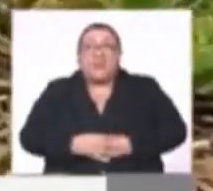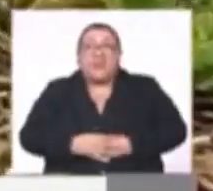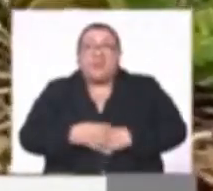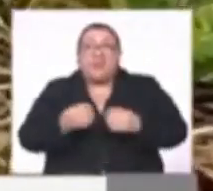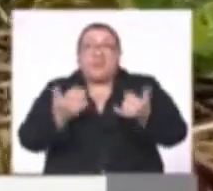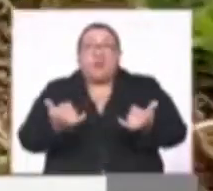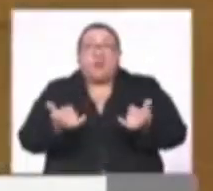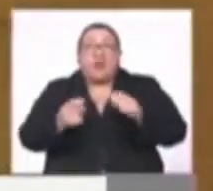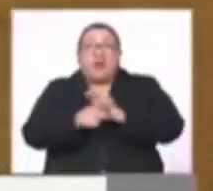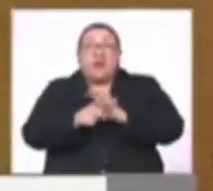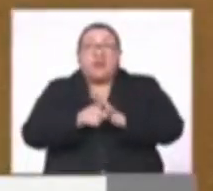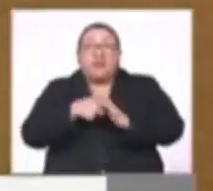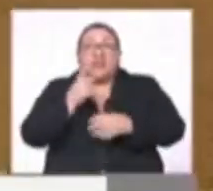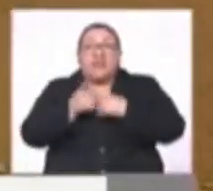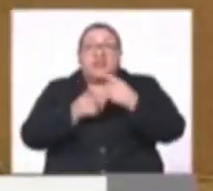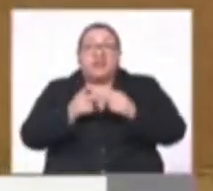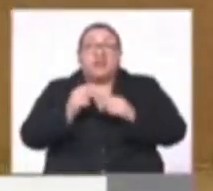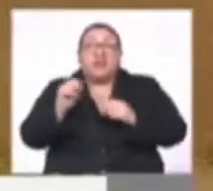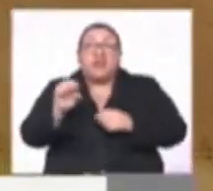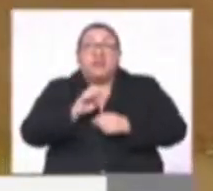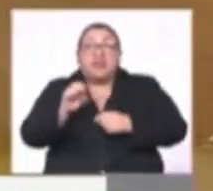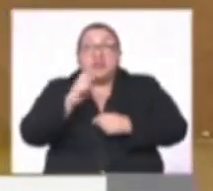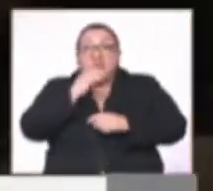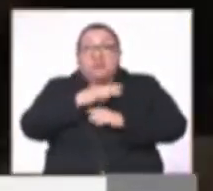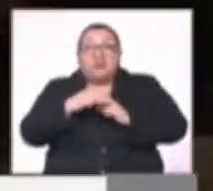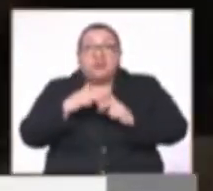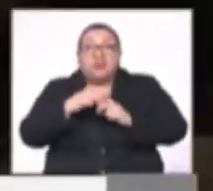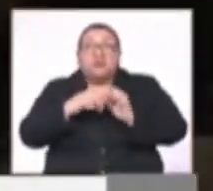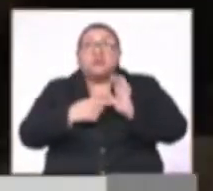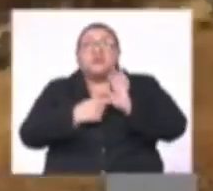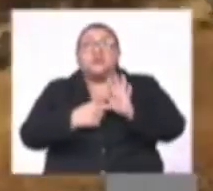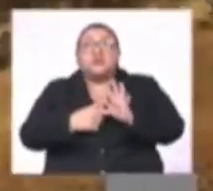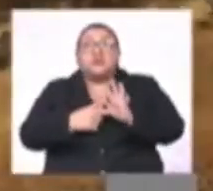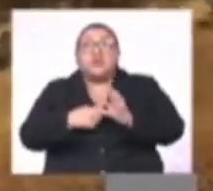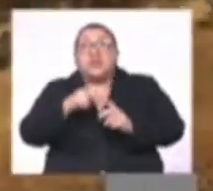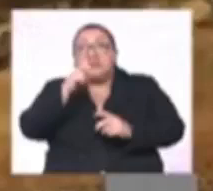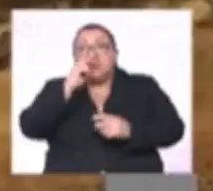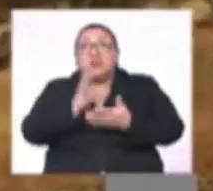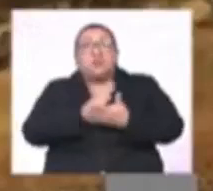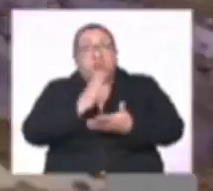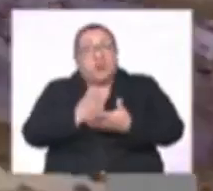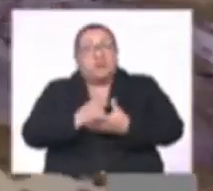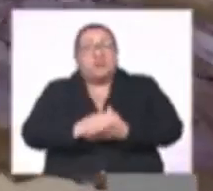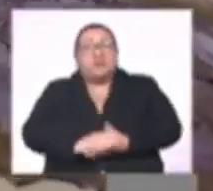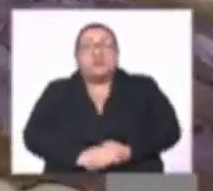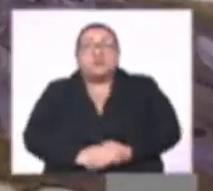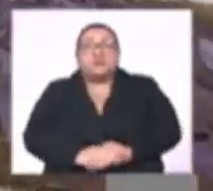ley vigente de la declaratoria de emergencia ambiental presenta serias deficiencias.